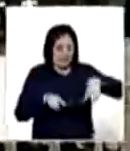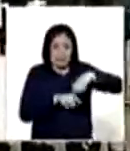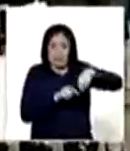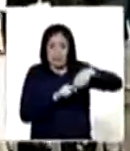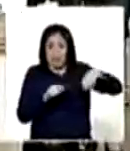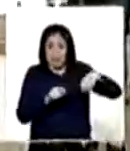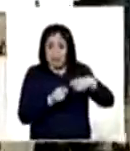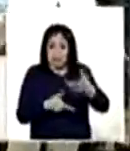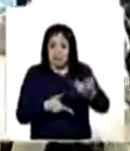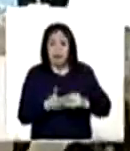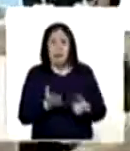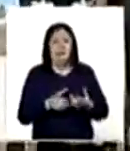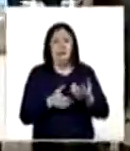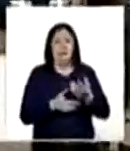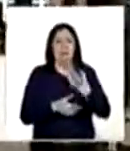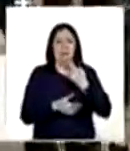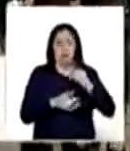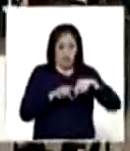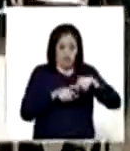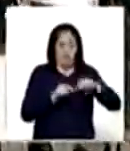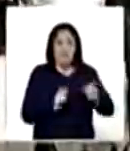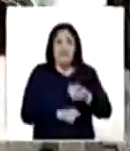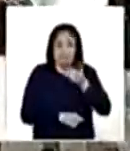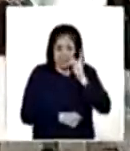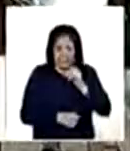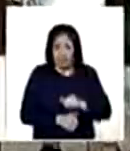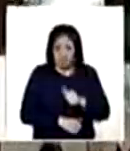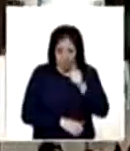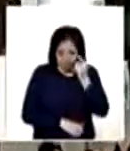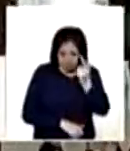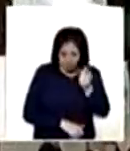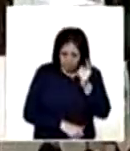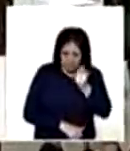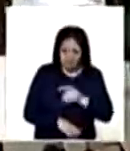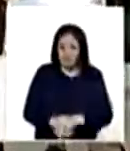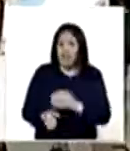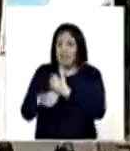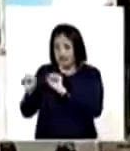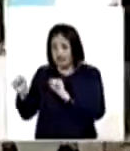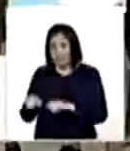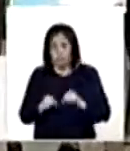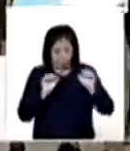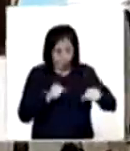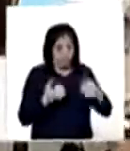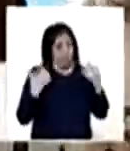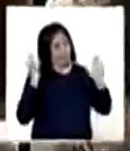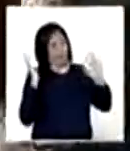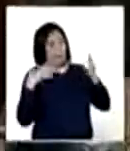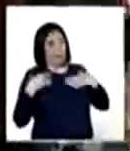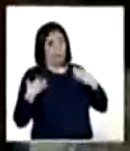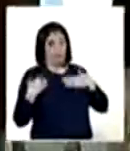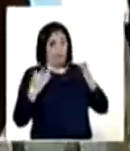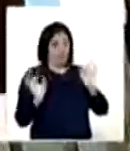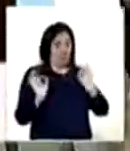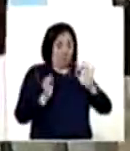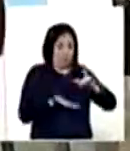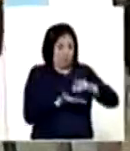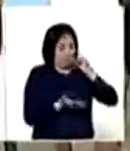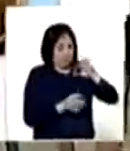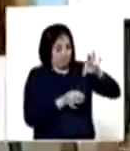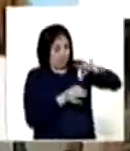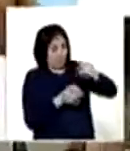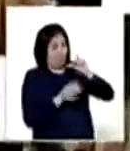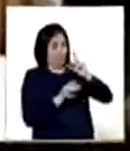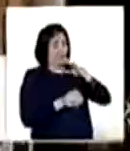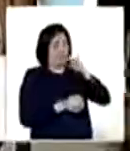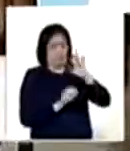Tamales, humitas. Para el desayuno. Sando y salvo. Sando y salvo, mamá. No me han pepeado, no me han drogado,